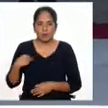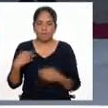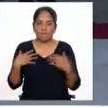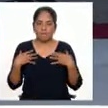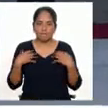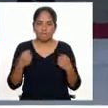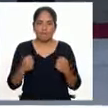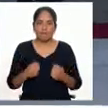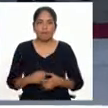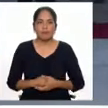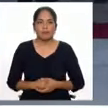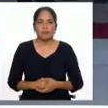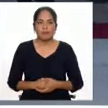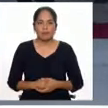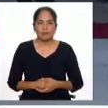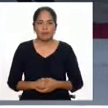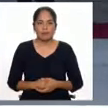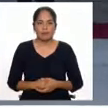Salud.